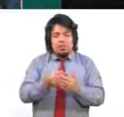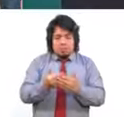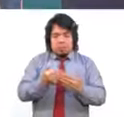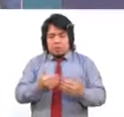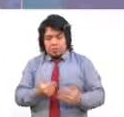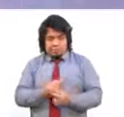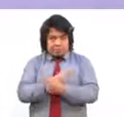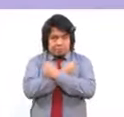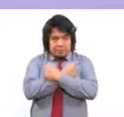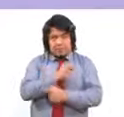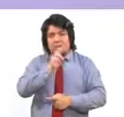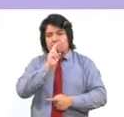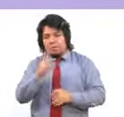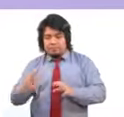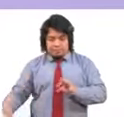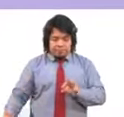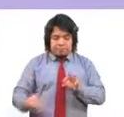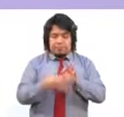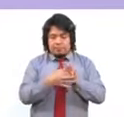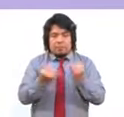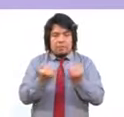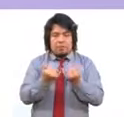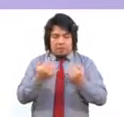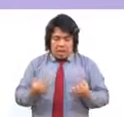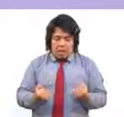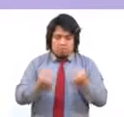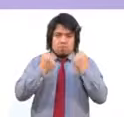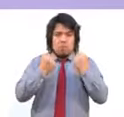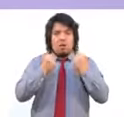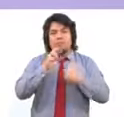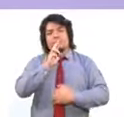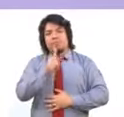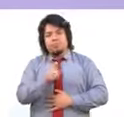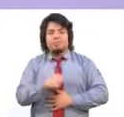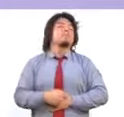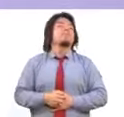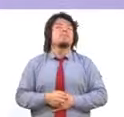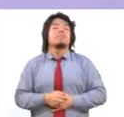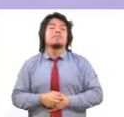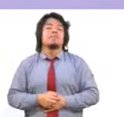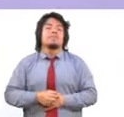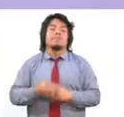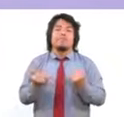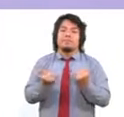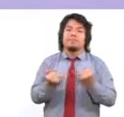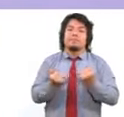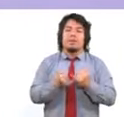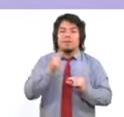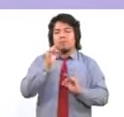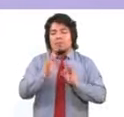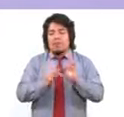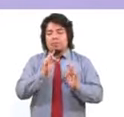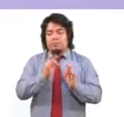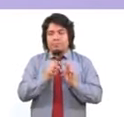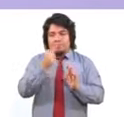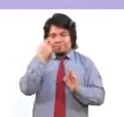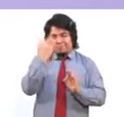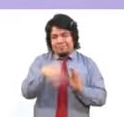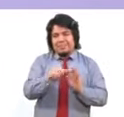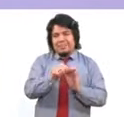y lo coadyuva a su empoderamiento. Con el propósito de participar en el cumplimiento de la Agenda